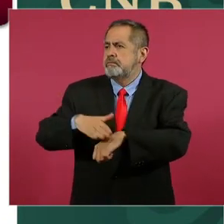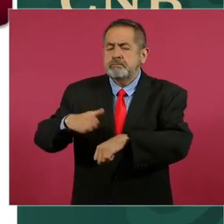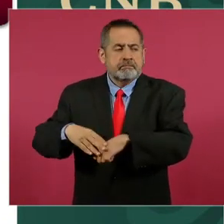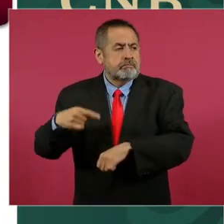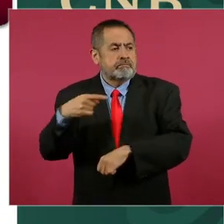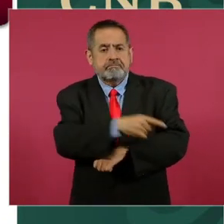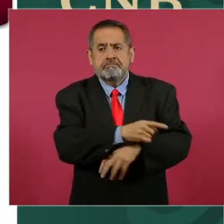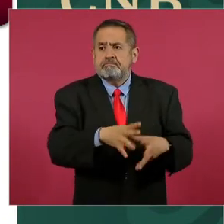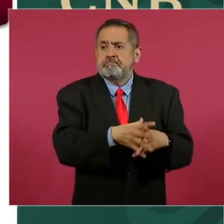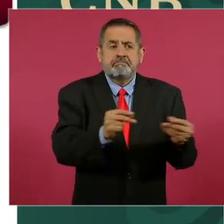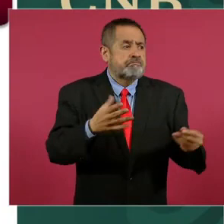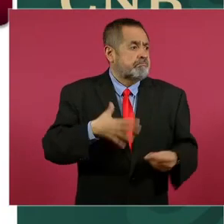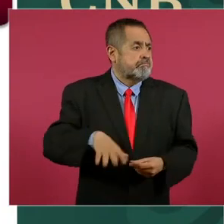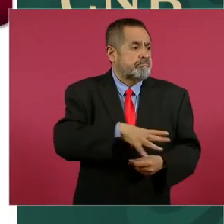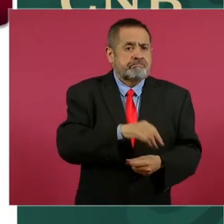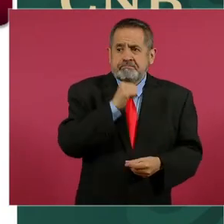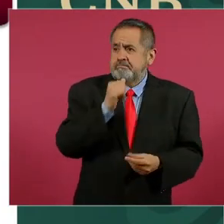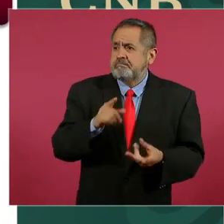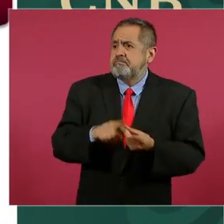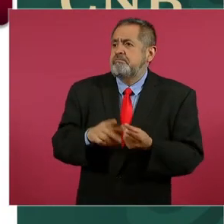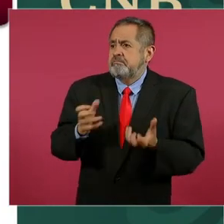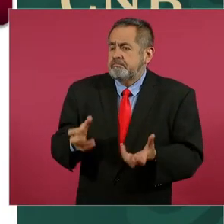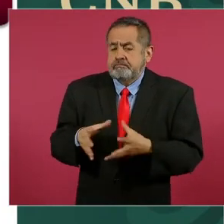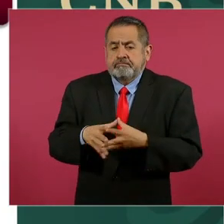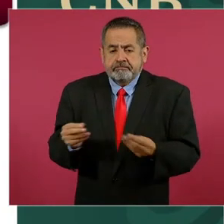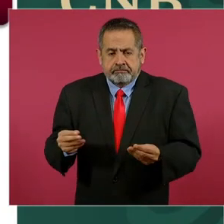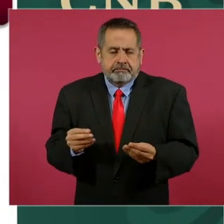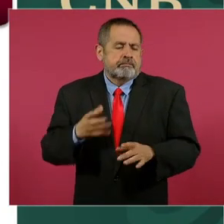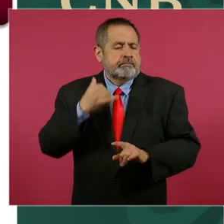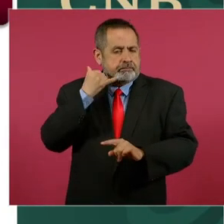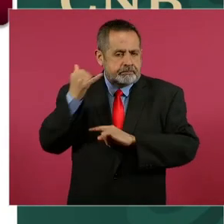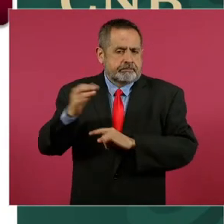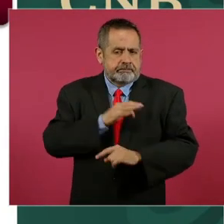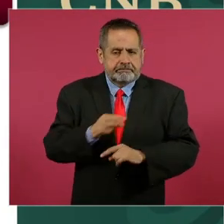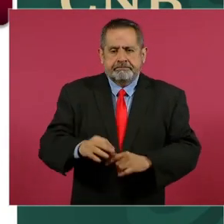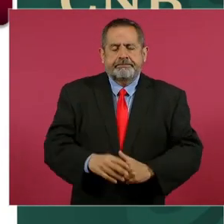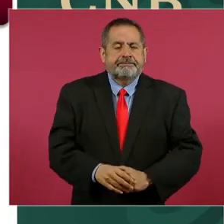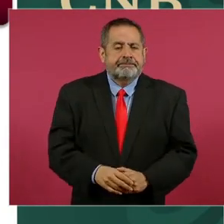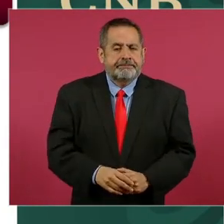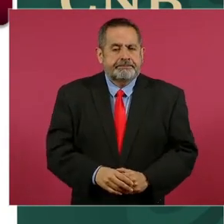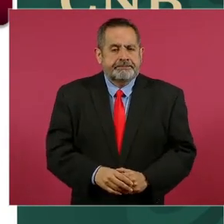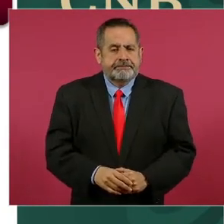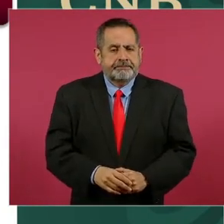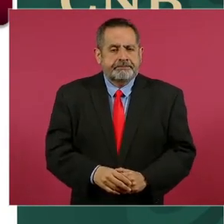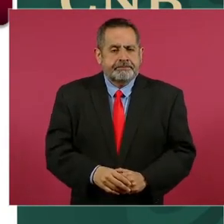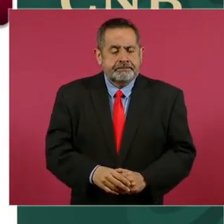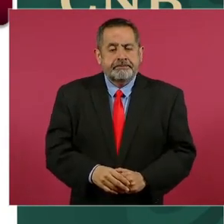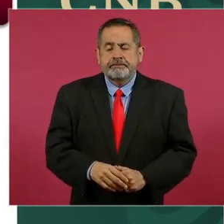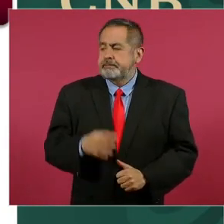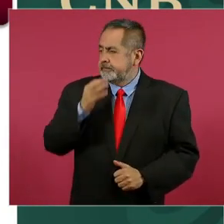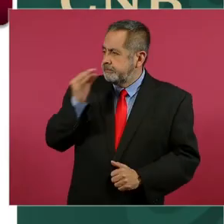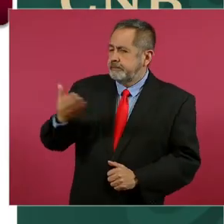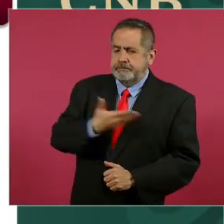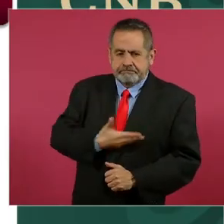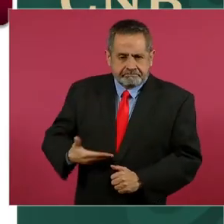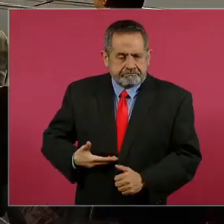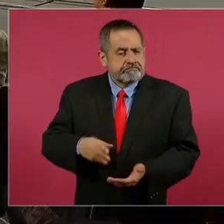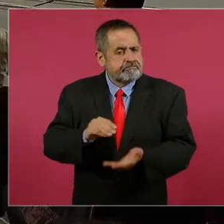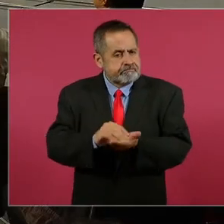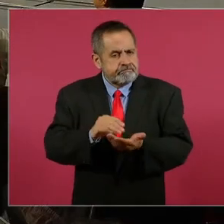reportadesaparecidos.cego.mx o igualmente en Locatel. Confirmar, presidente, que seguimos en